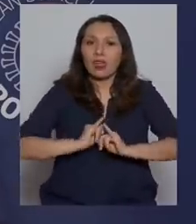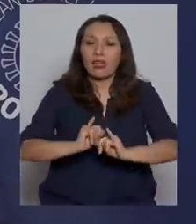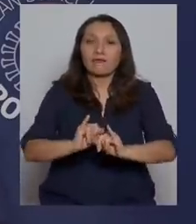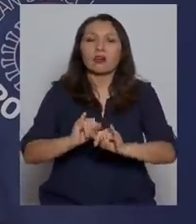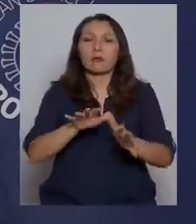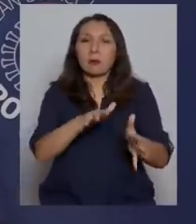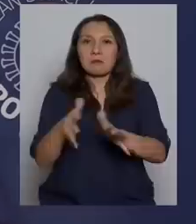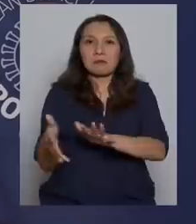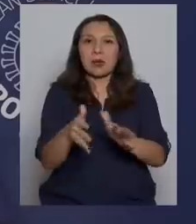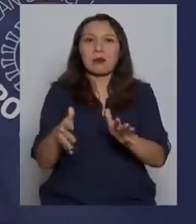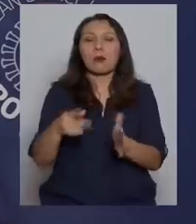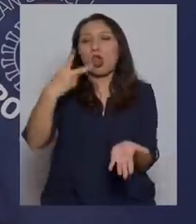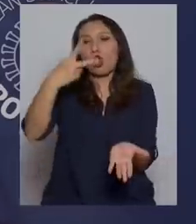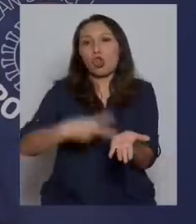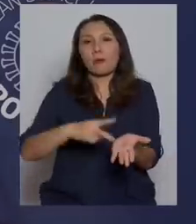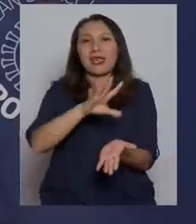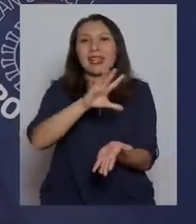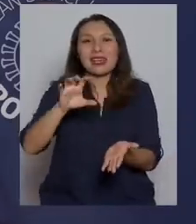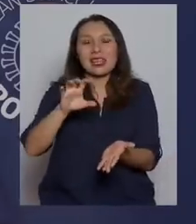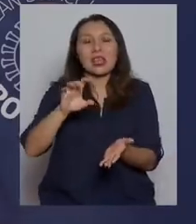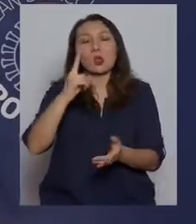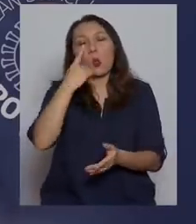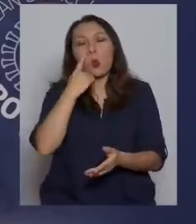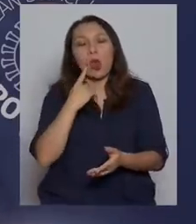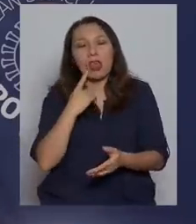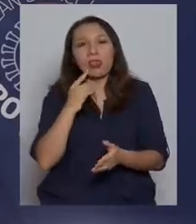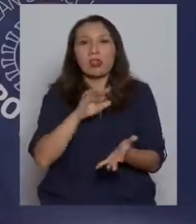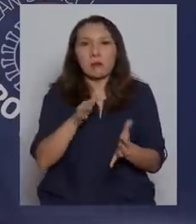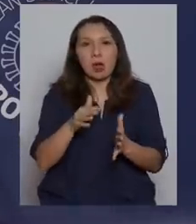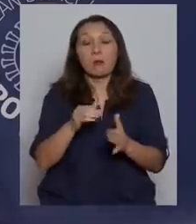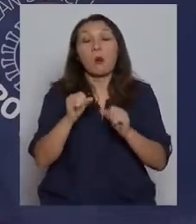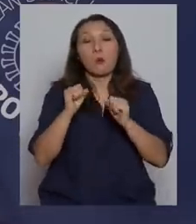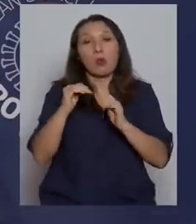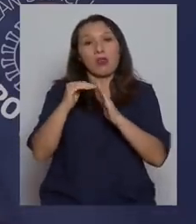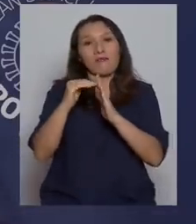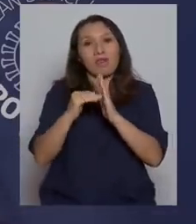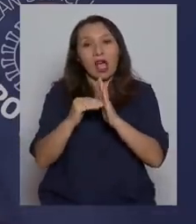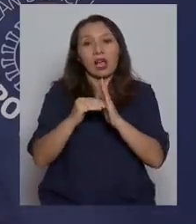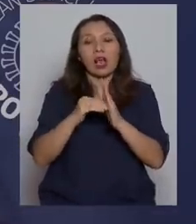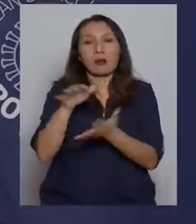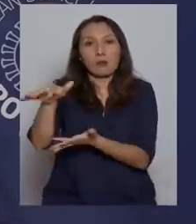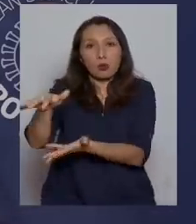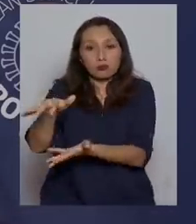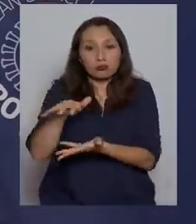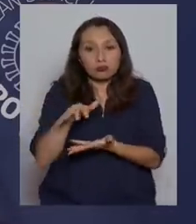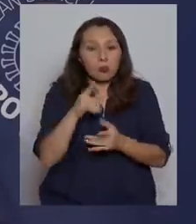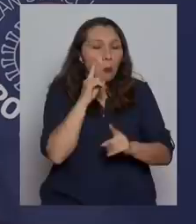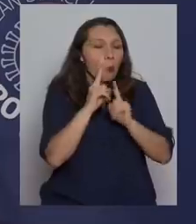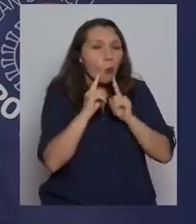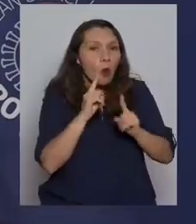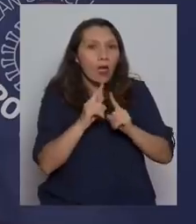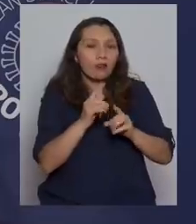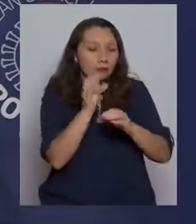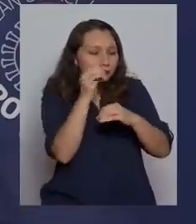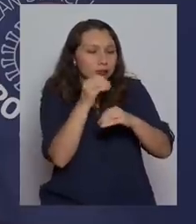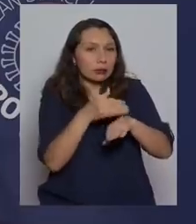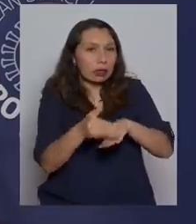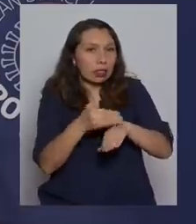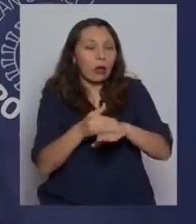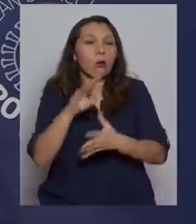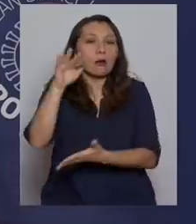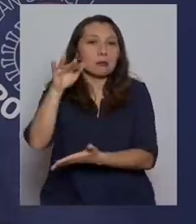reportando aproximadamente 2.500 días promedio. Hemos podido bajar el stock de exámenes que estaban